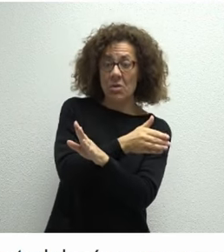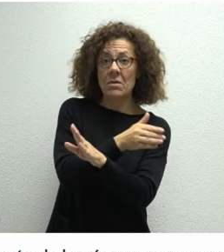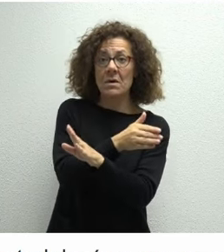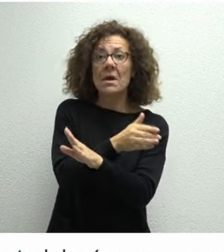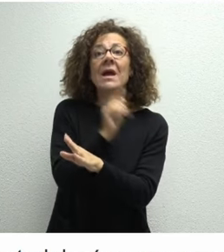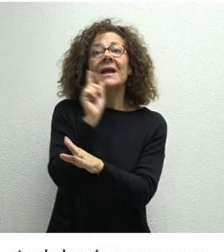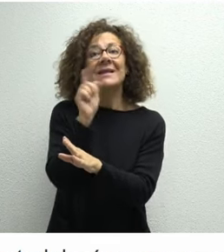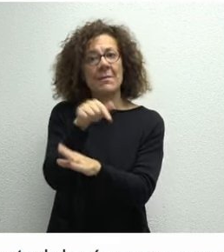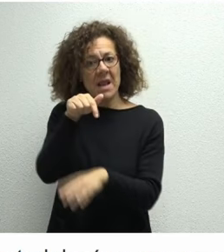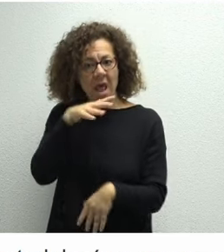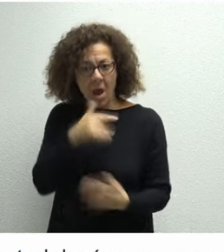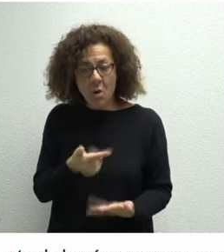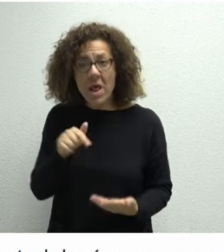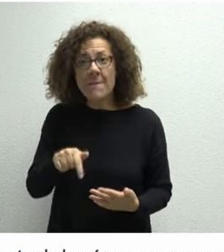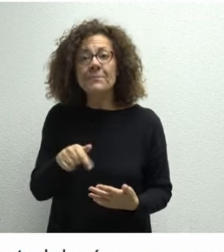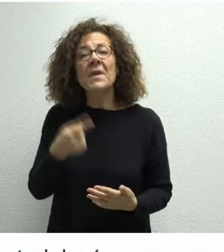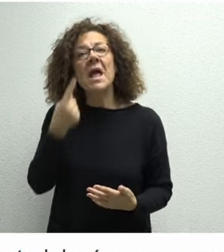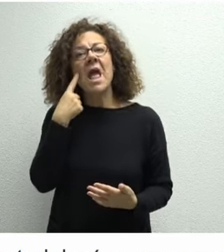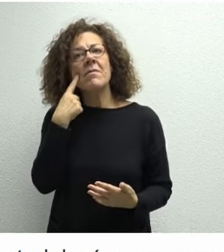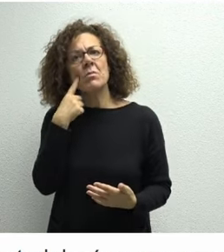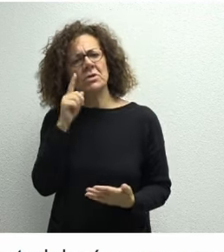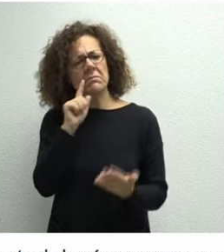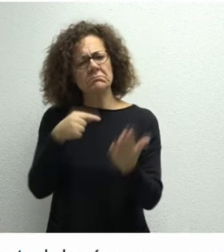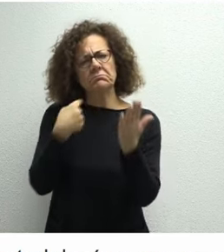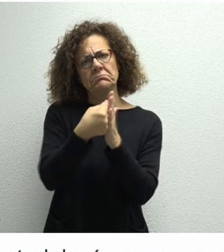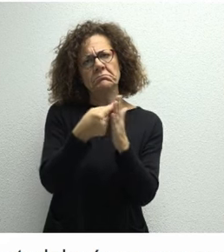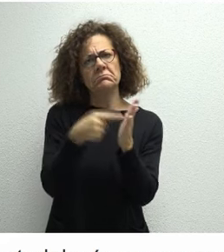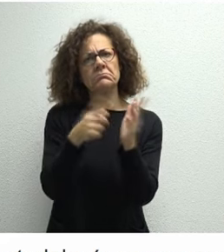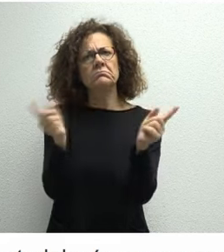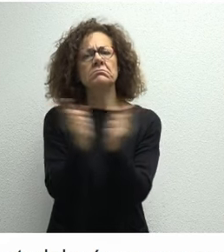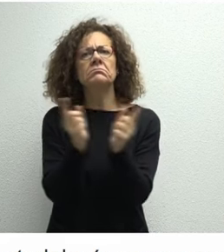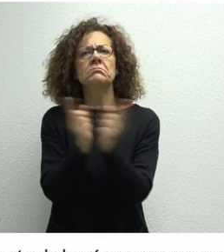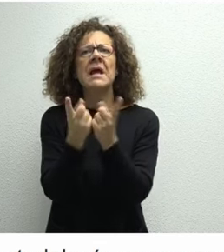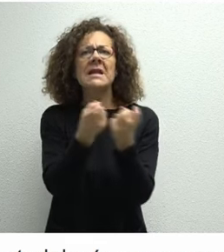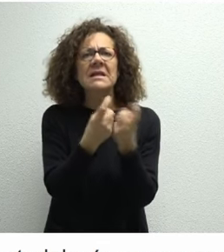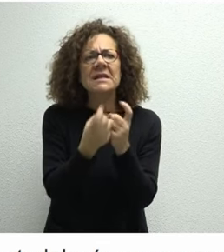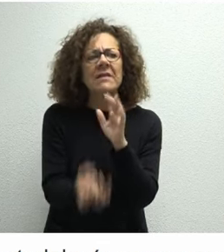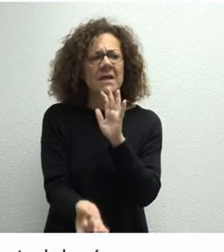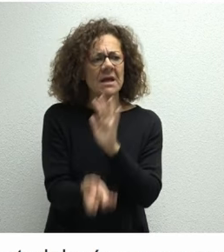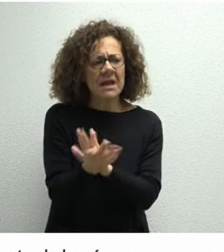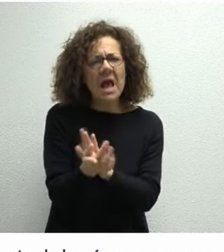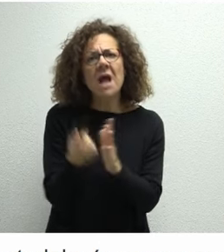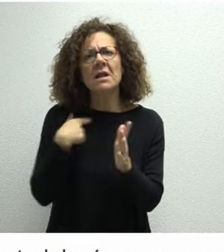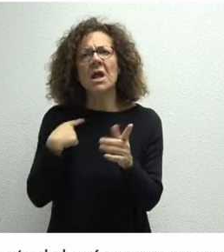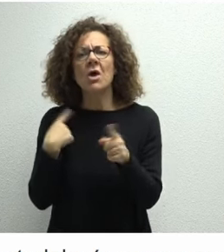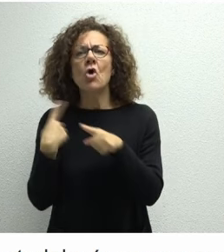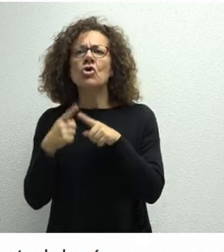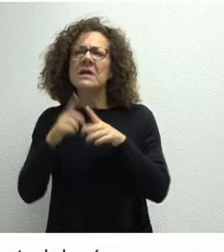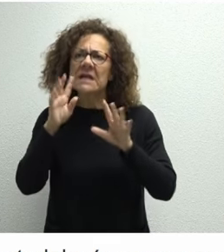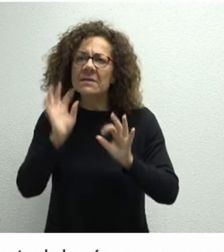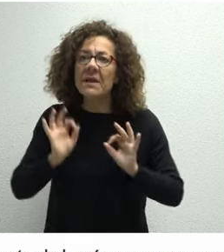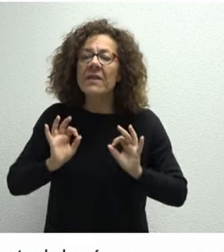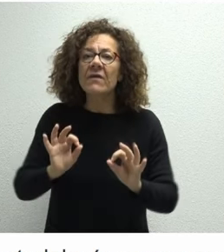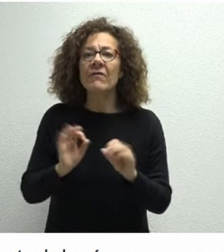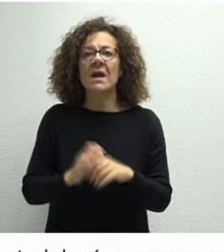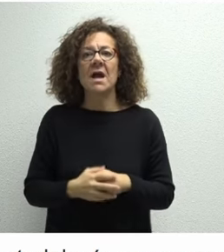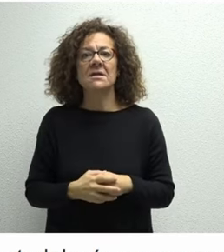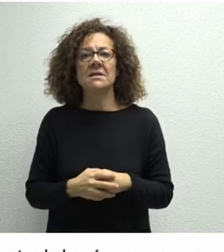y Igualmente en esta y vemos que se mencionaba brevemente la necesidad de generar de crear dispositivos específicos